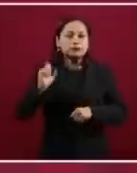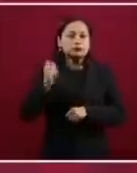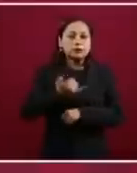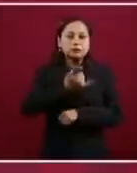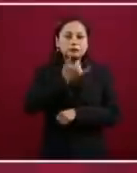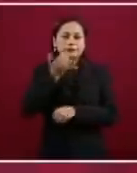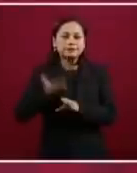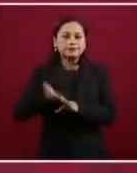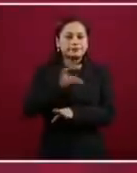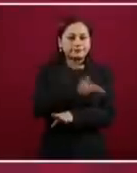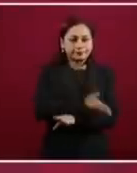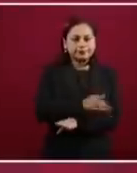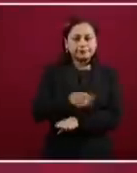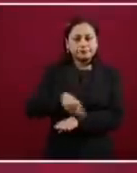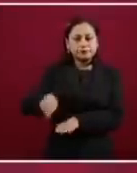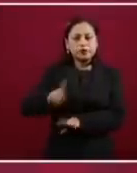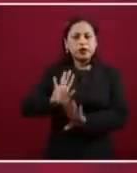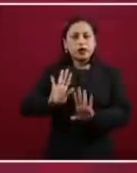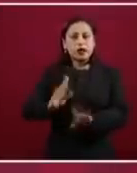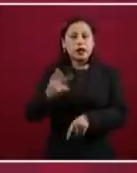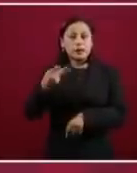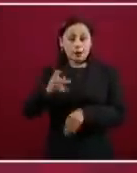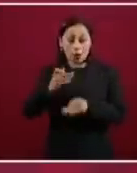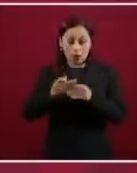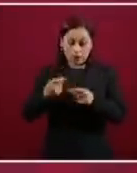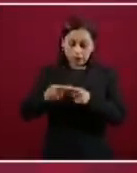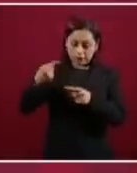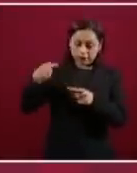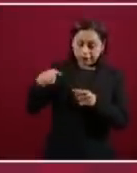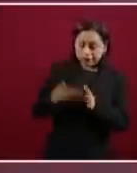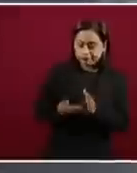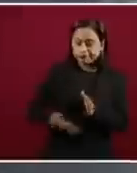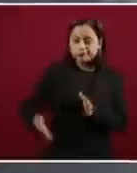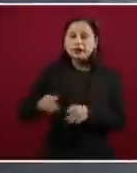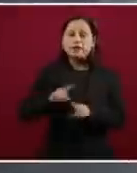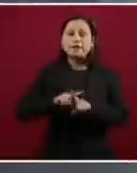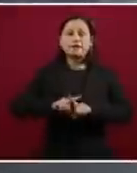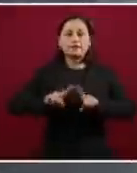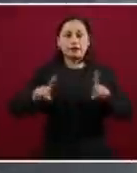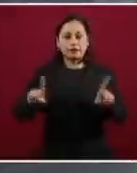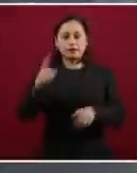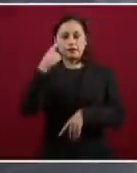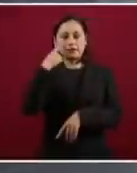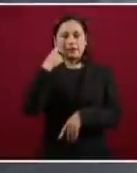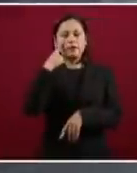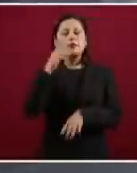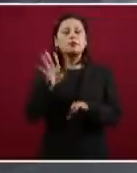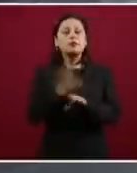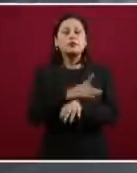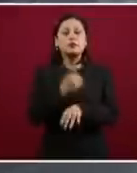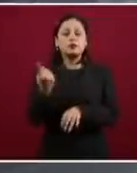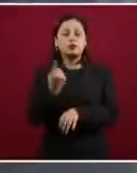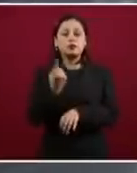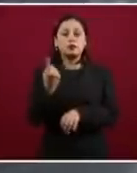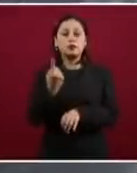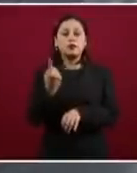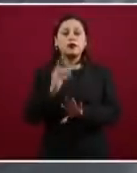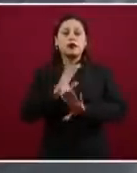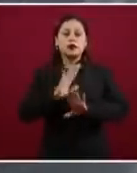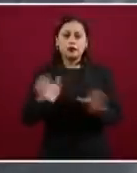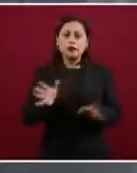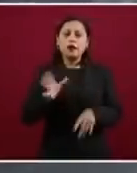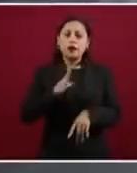distinto. ¿Por qué es distinto ese proceso? Porque desde un principio, en primera instancia, tenemos el